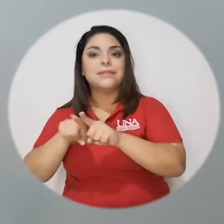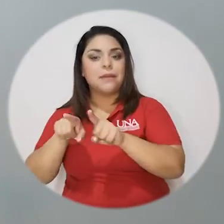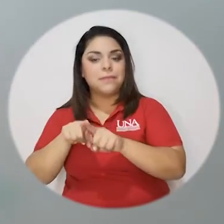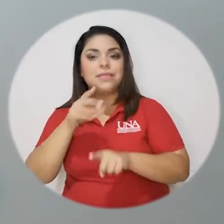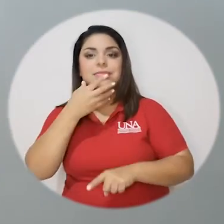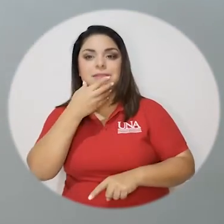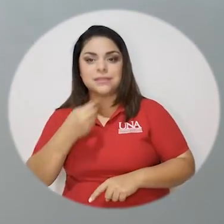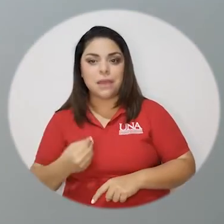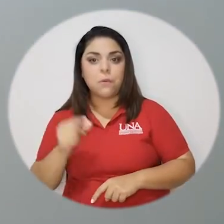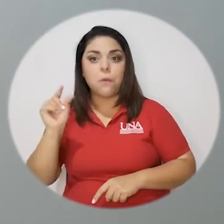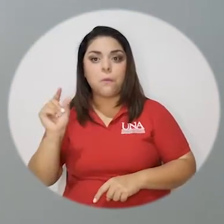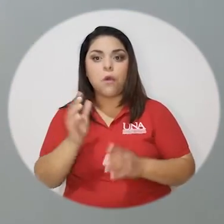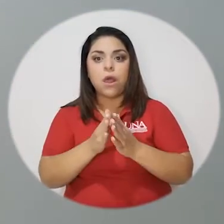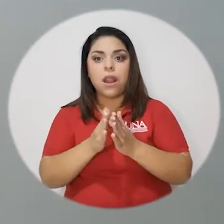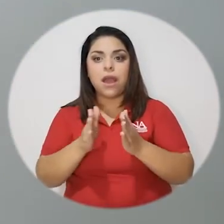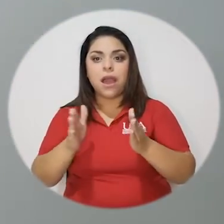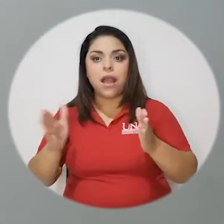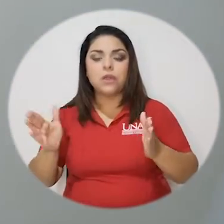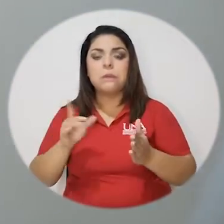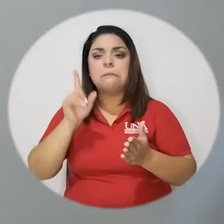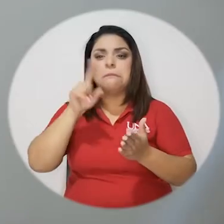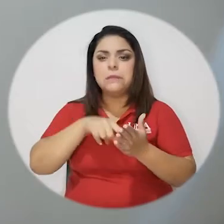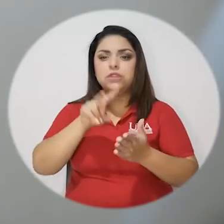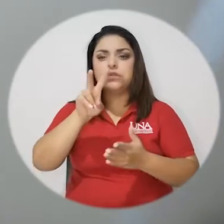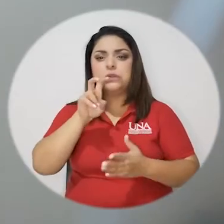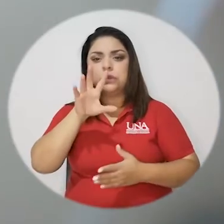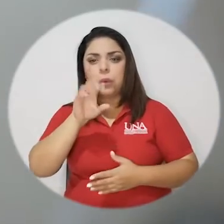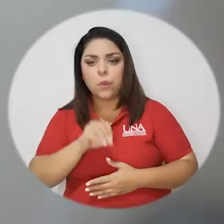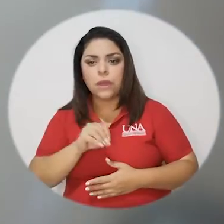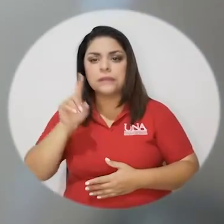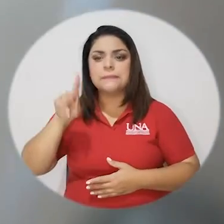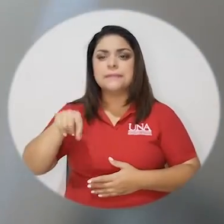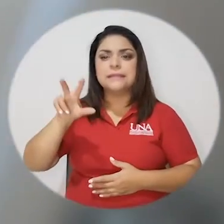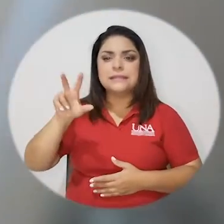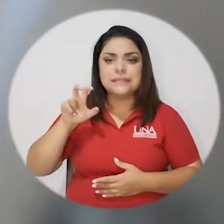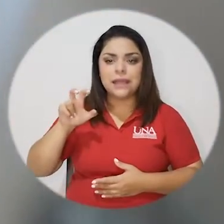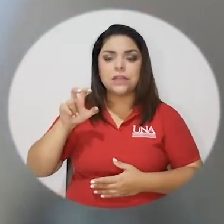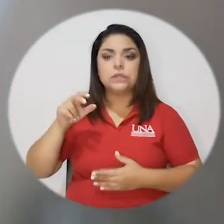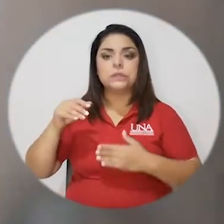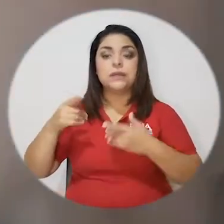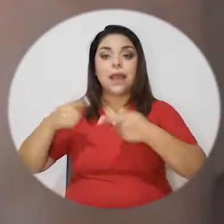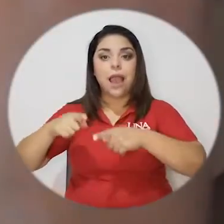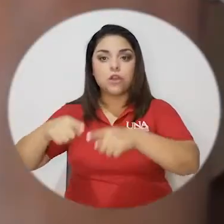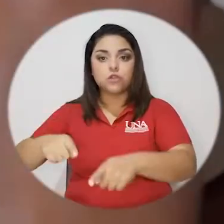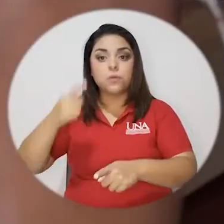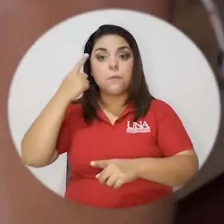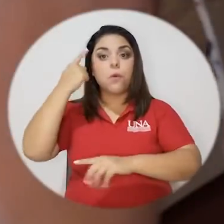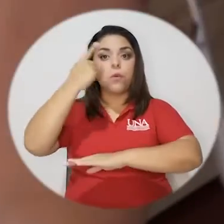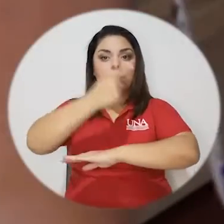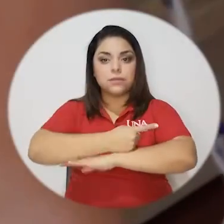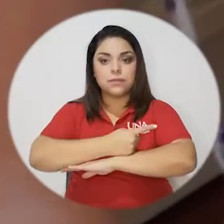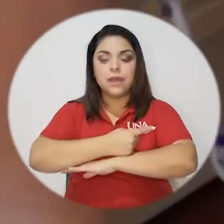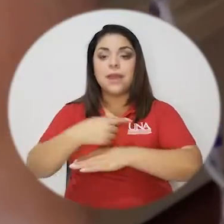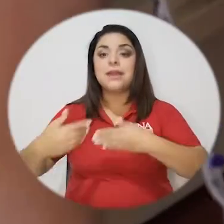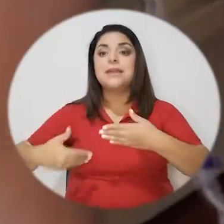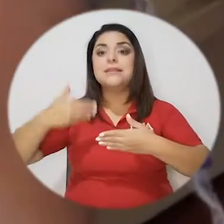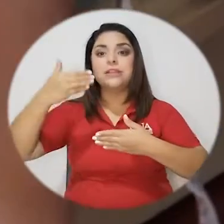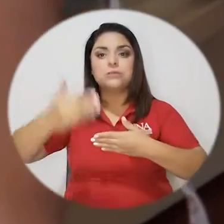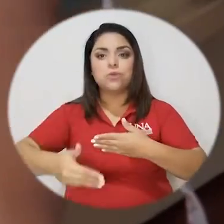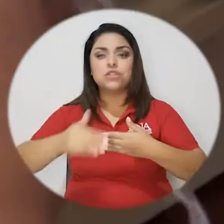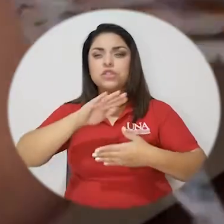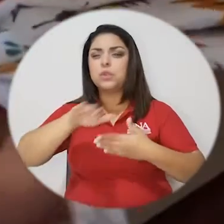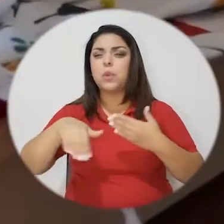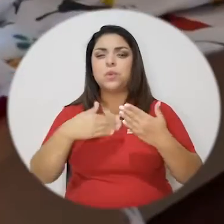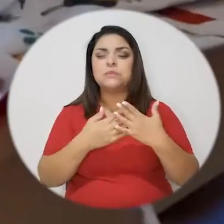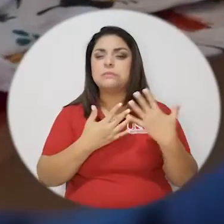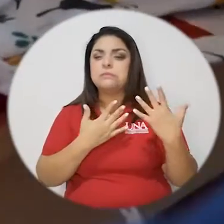de diciembre, que nos mantuvimos ahí en 1.250, 1.300 casos. Y luego, cuando todos esperábamos